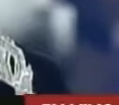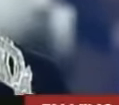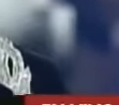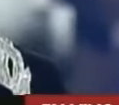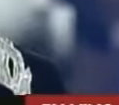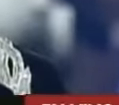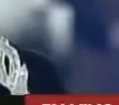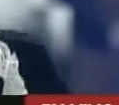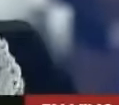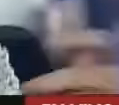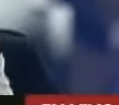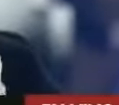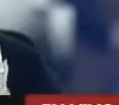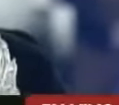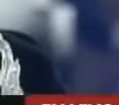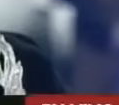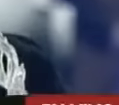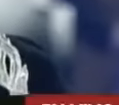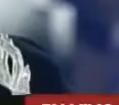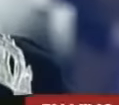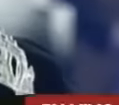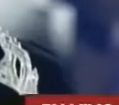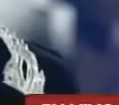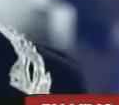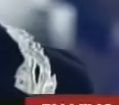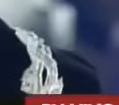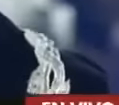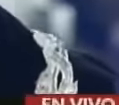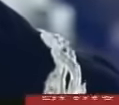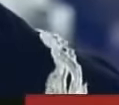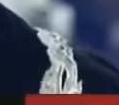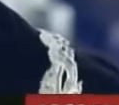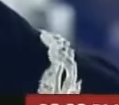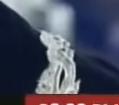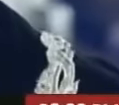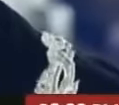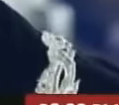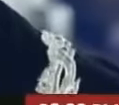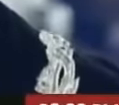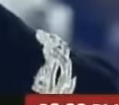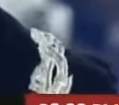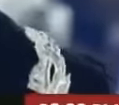esto es por ti. ¿Sabes qué? Que he luchado